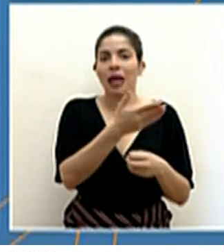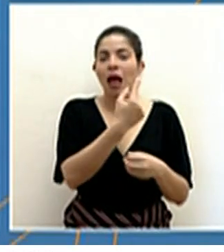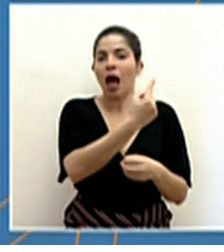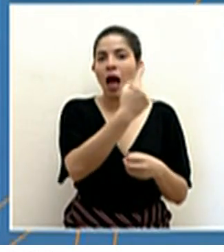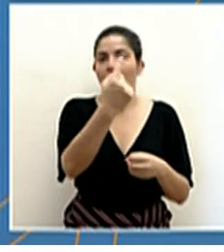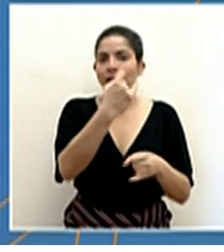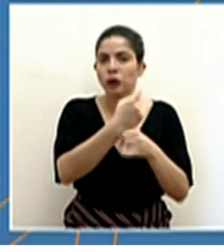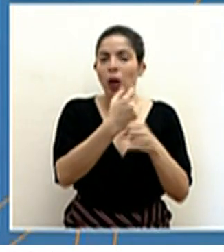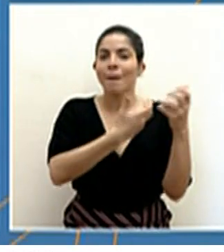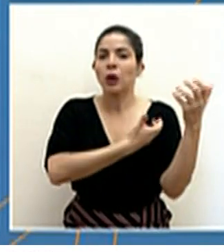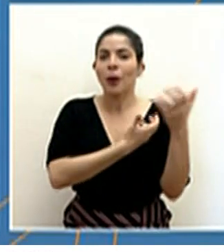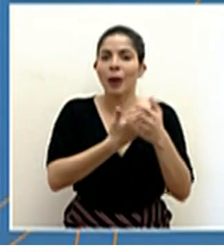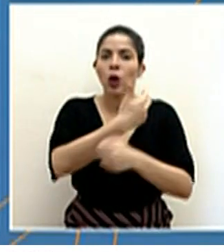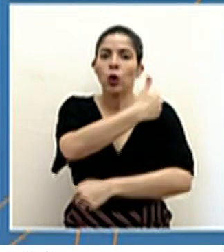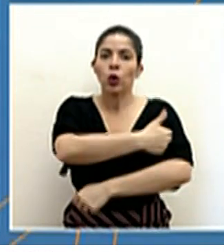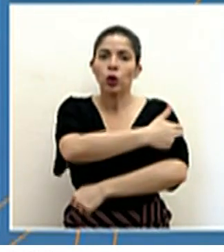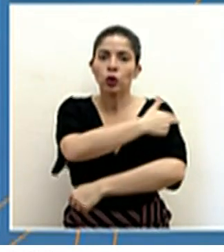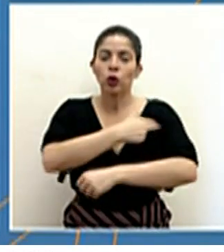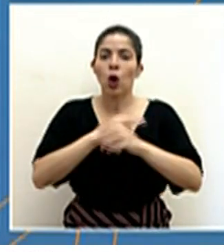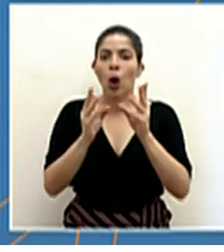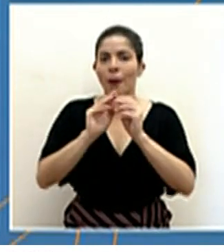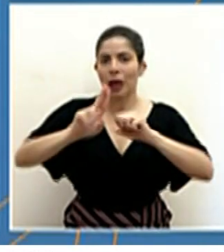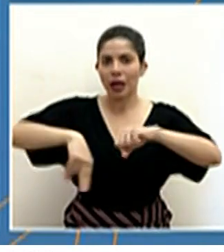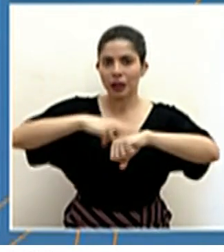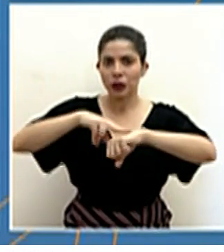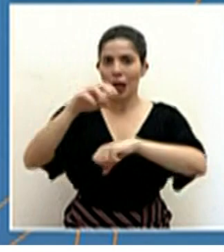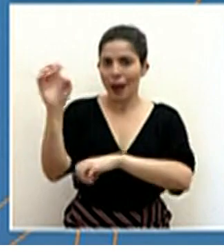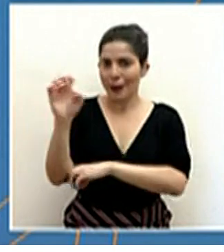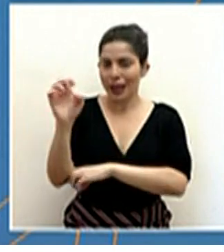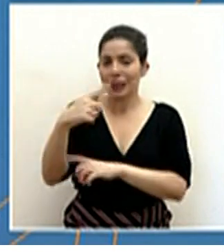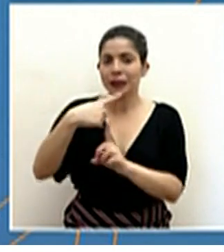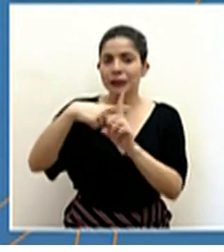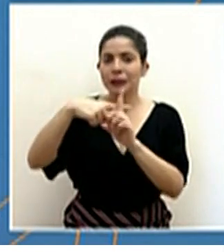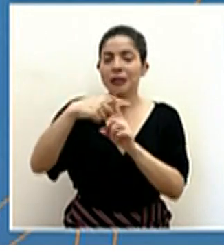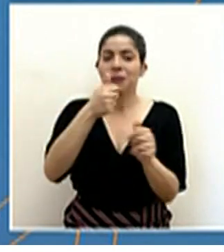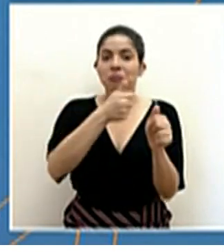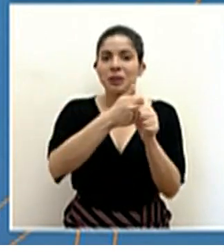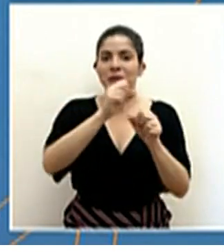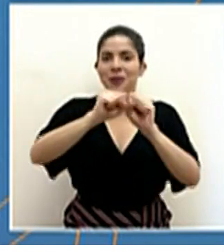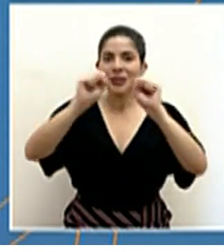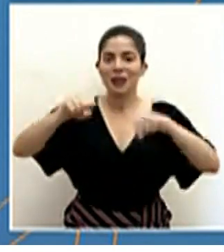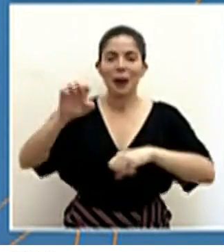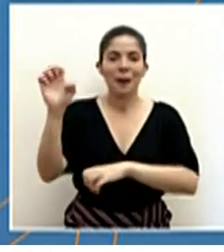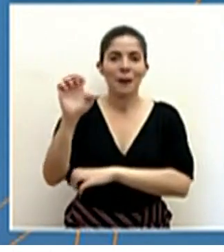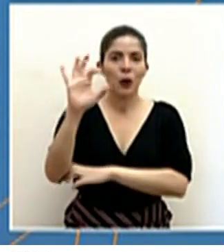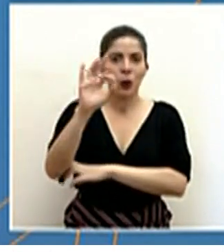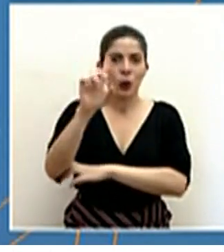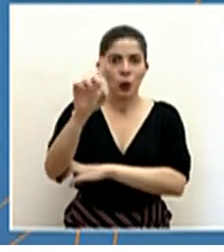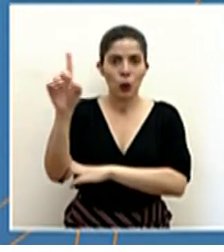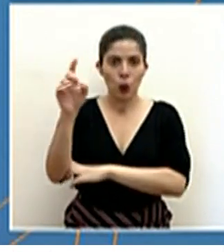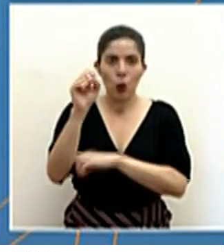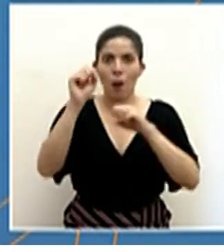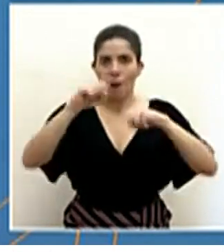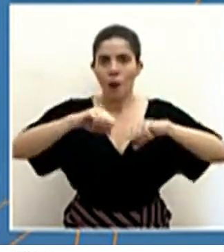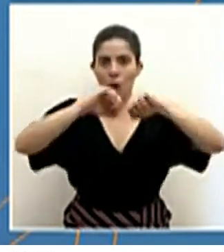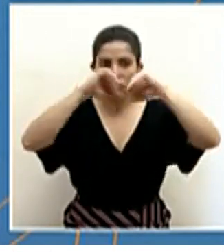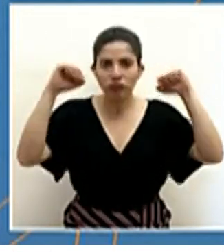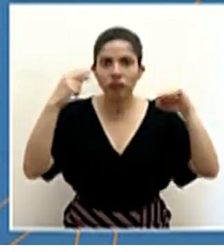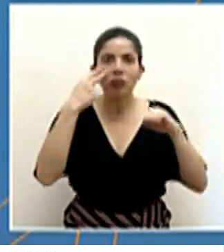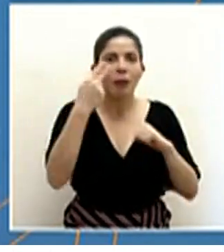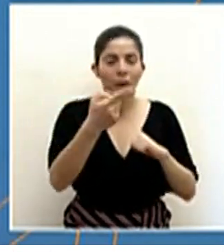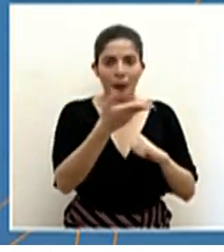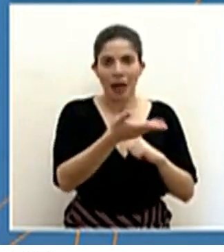instituciones, el Cuerpo de Bomberos, la Cruz Roja, la Comisión Nacional de Emergencia y el mismo sistema de emergencia 911 pueden tener